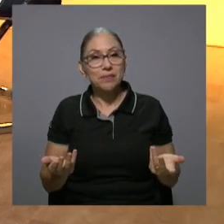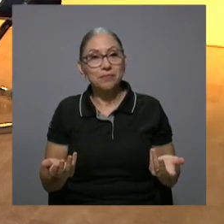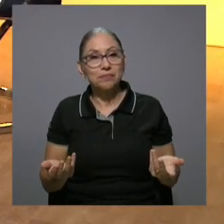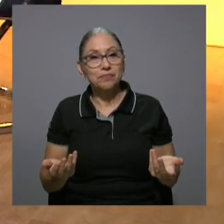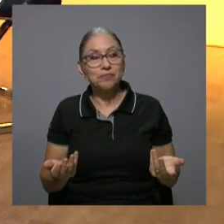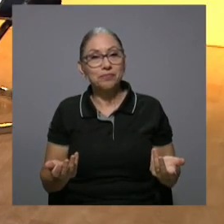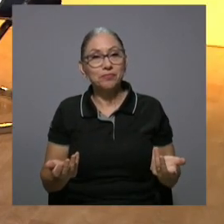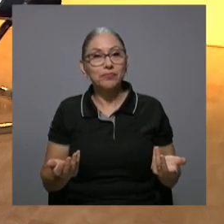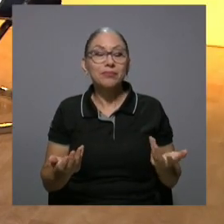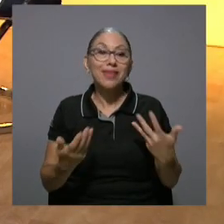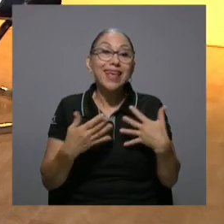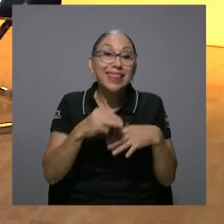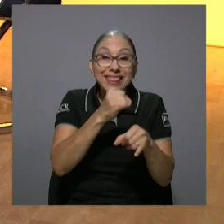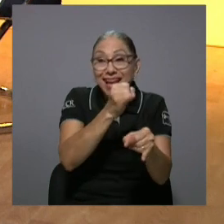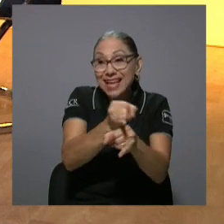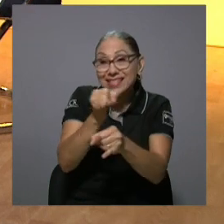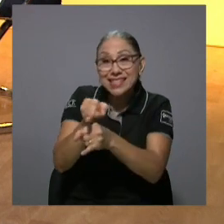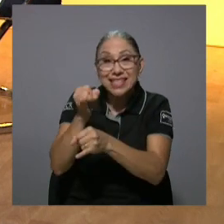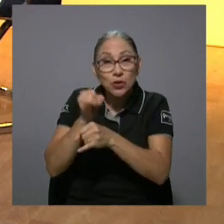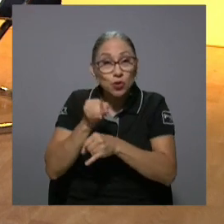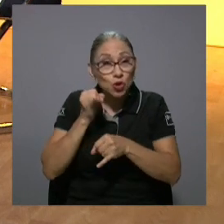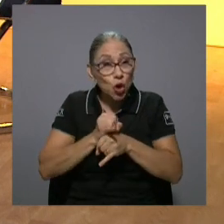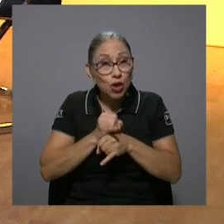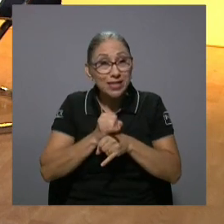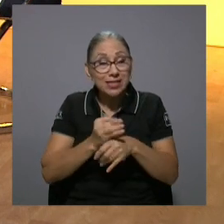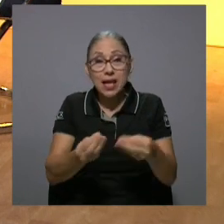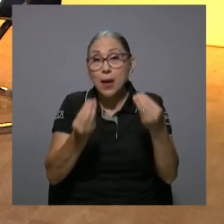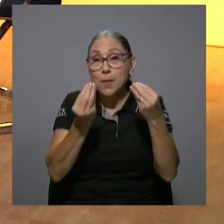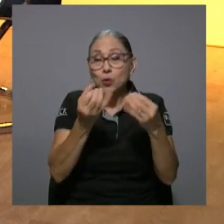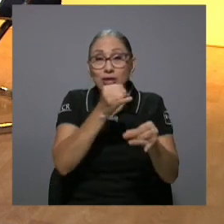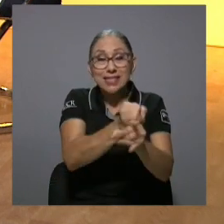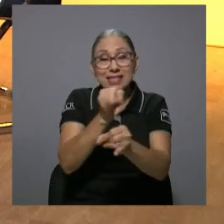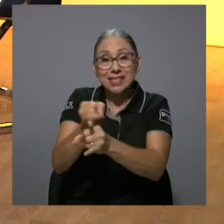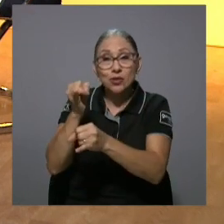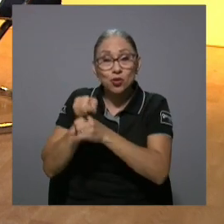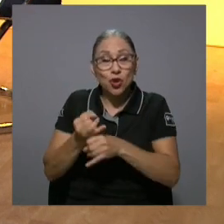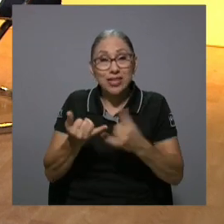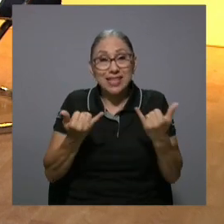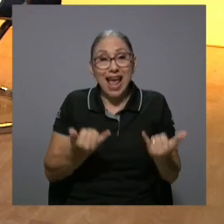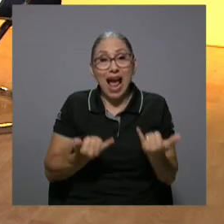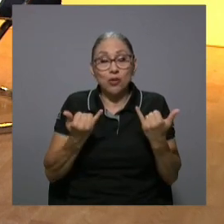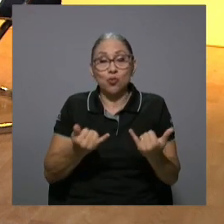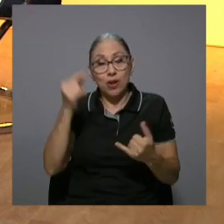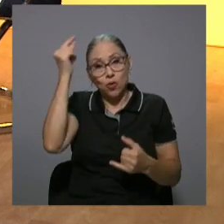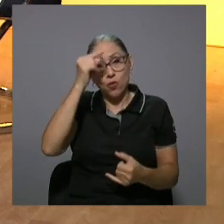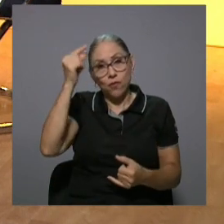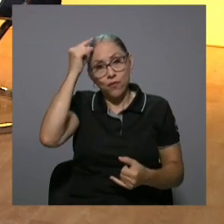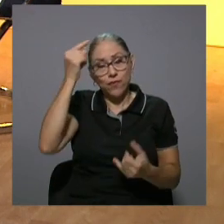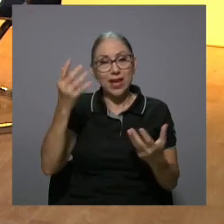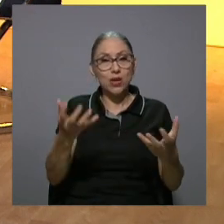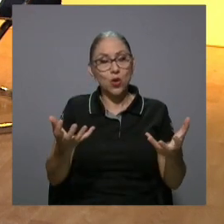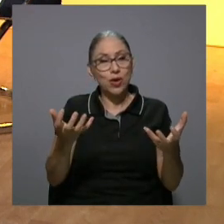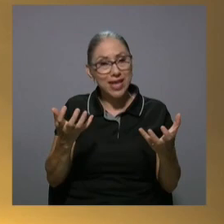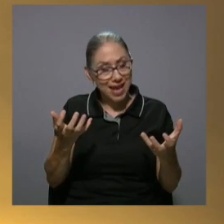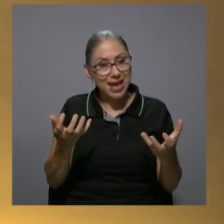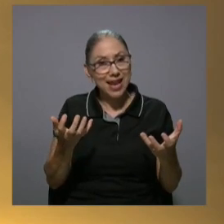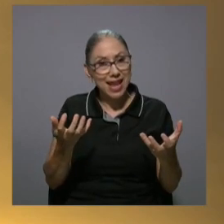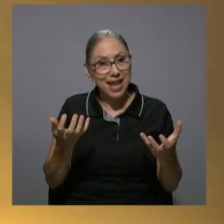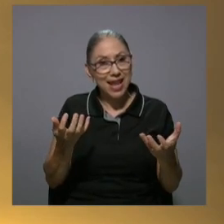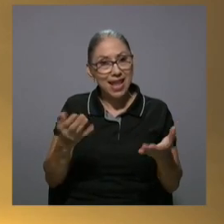de las instituciones, de las muchas, que el actual gobierno quiere